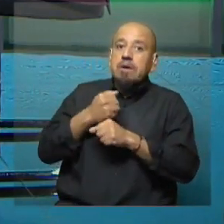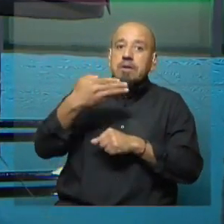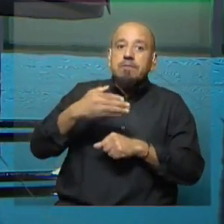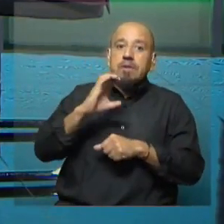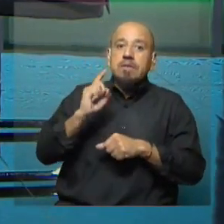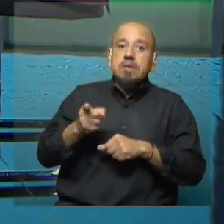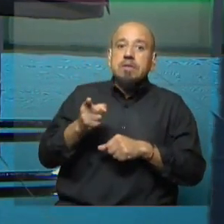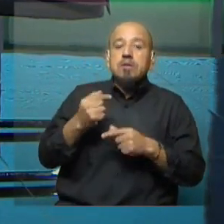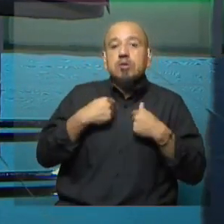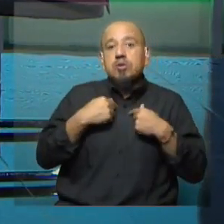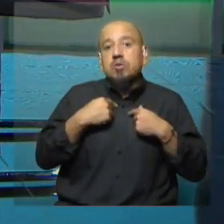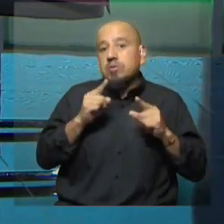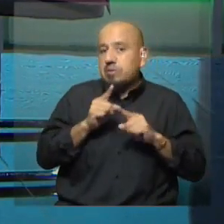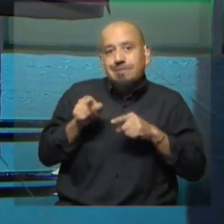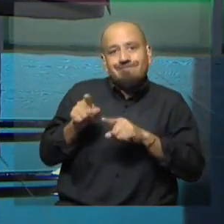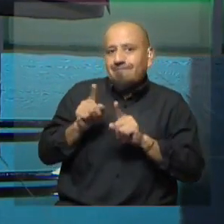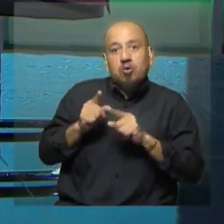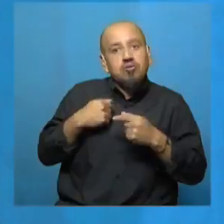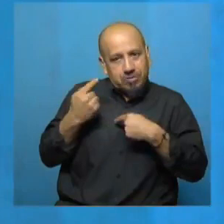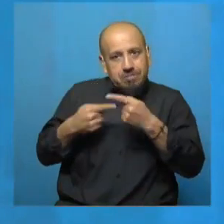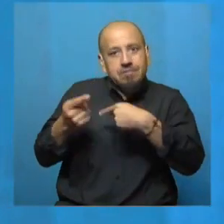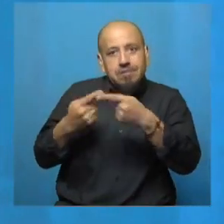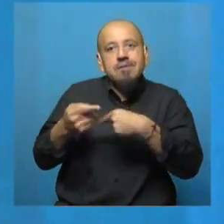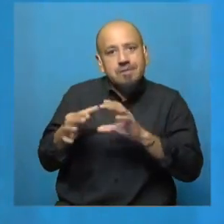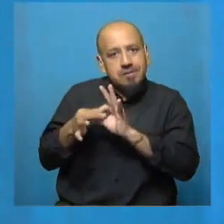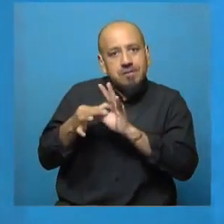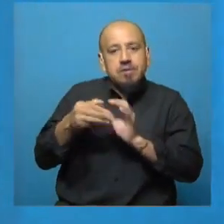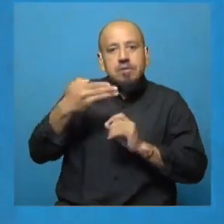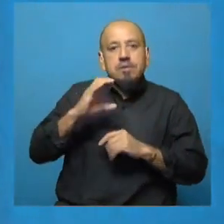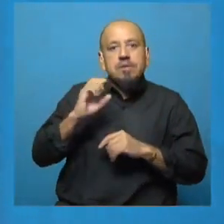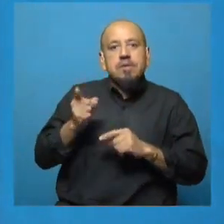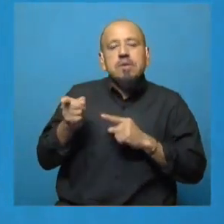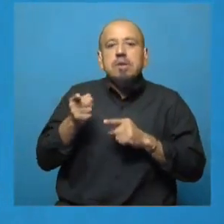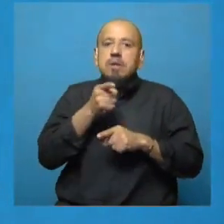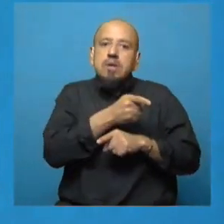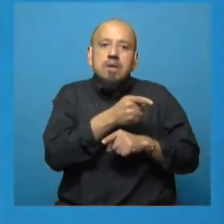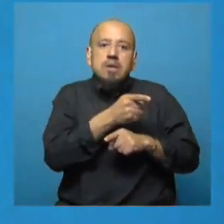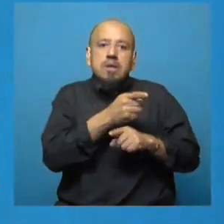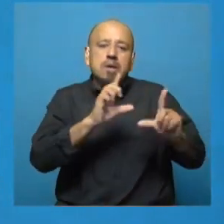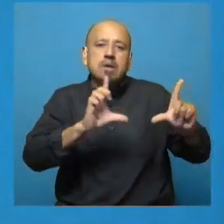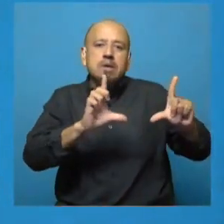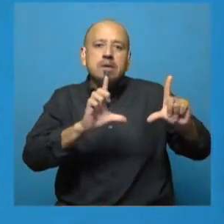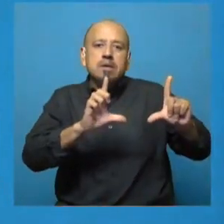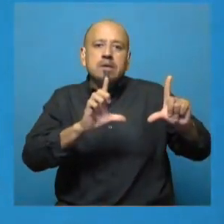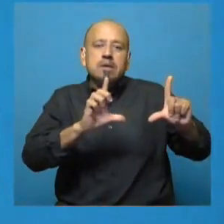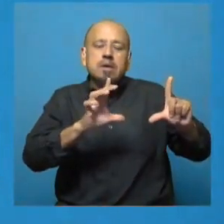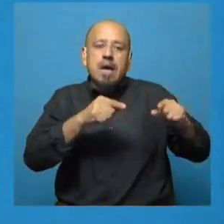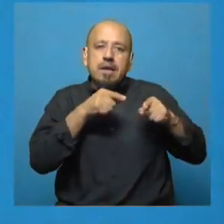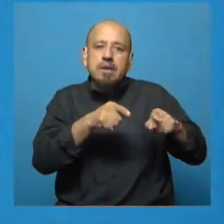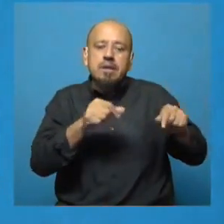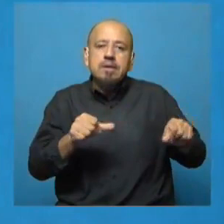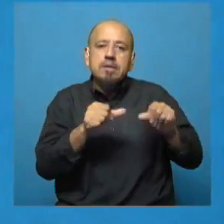yo este siempre elegí no abandonar eso y también me pasó el audiovisual que tuve la suerte de que hice todo un proceso